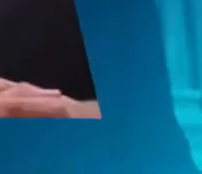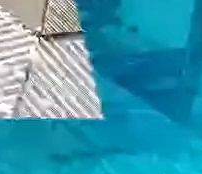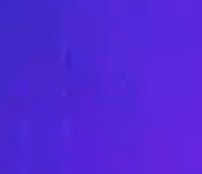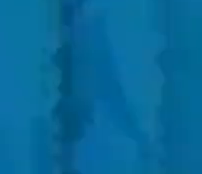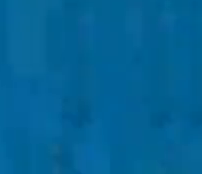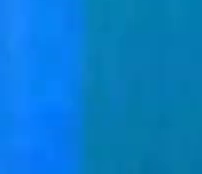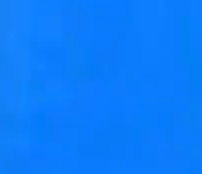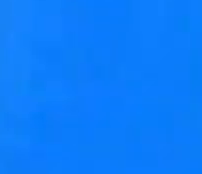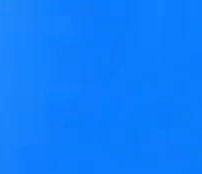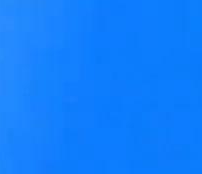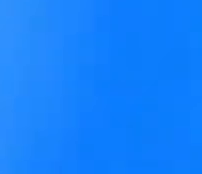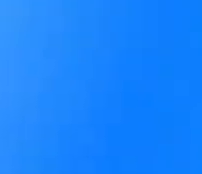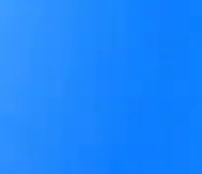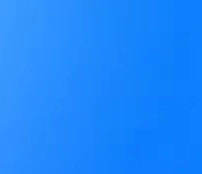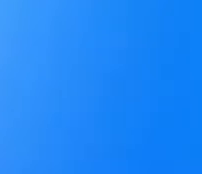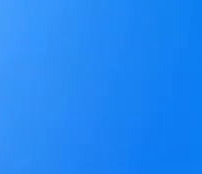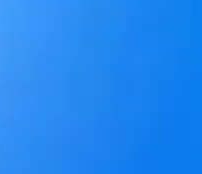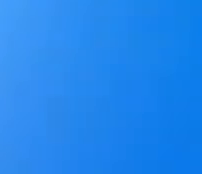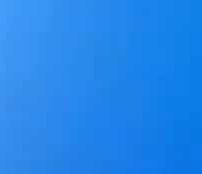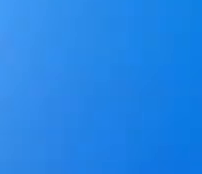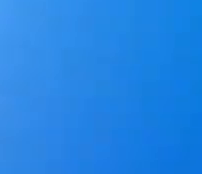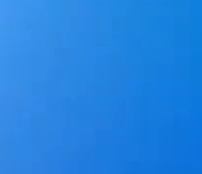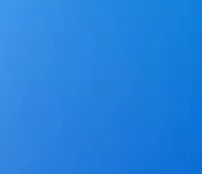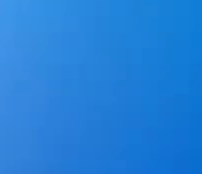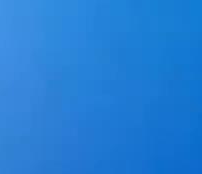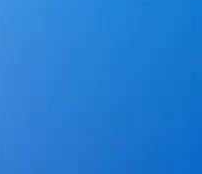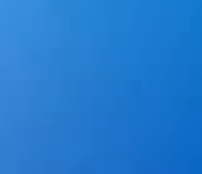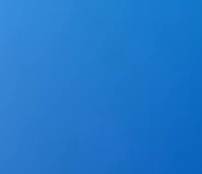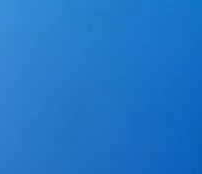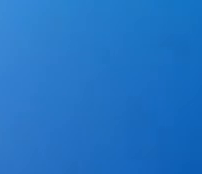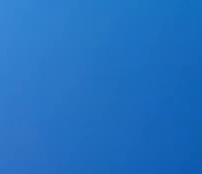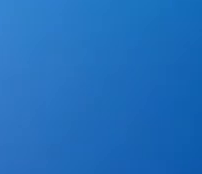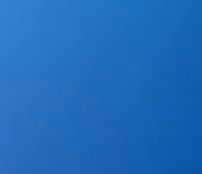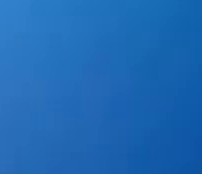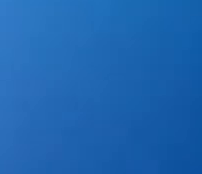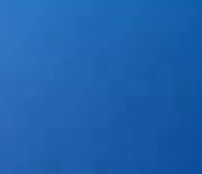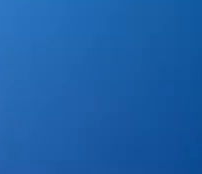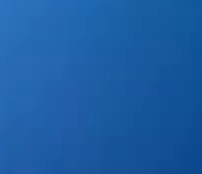Canal 9, el canal del Congreso de la República.